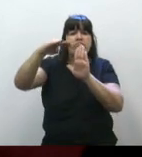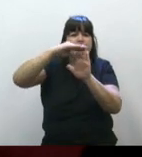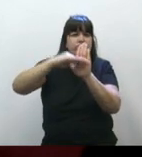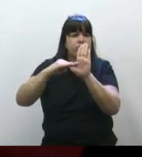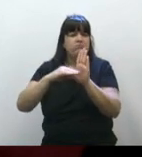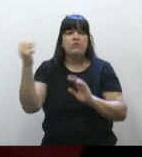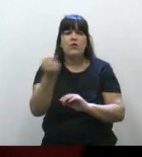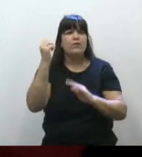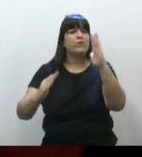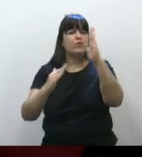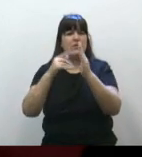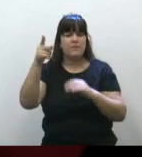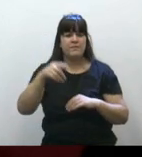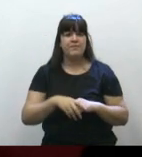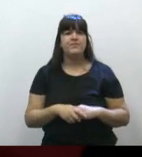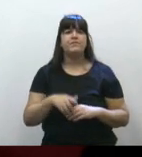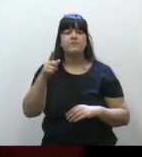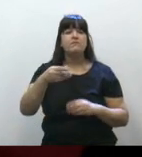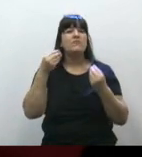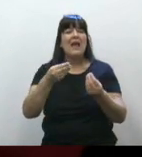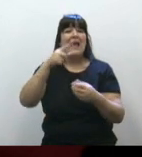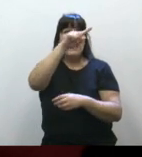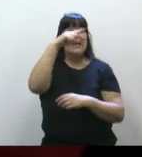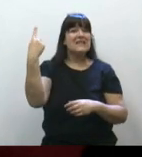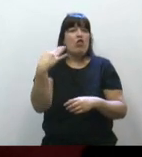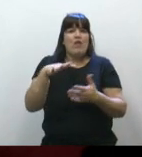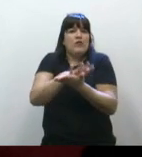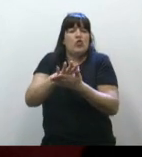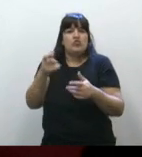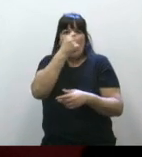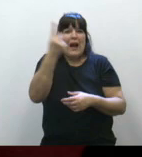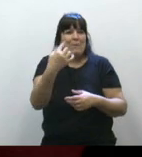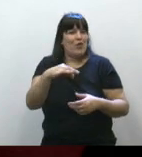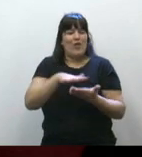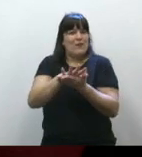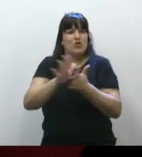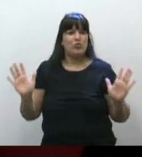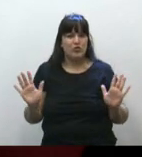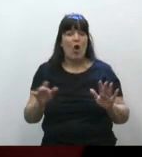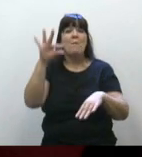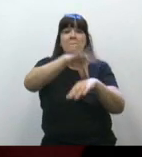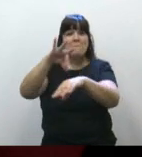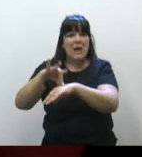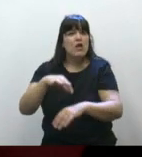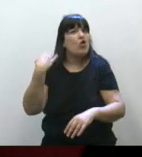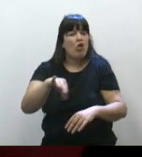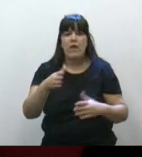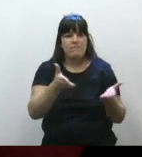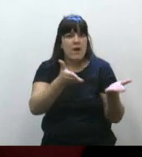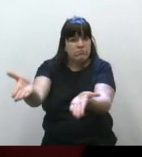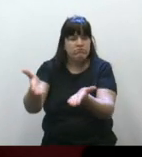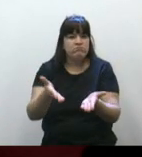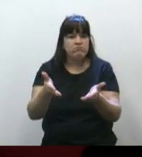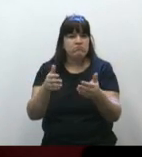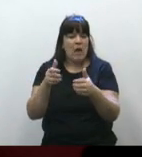que tienen que ver con que el estado debe responder rápidamente donde los médicos tienen que estar al servicio de